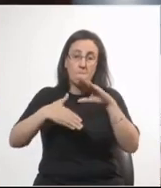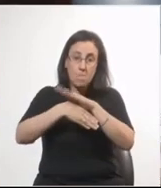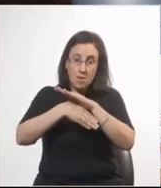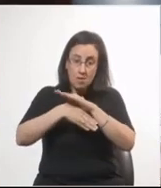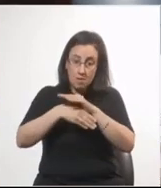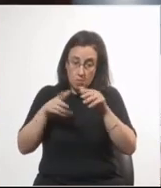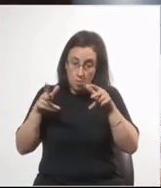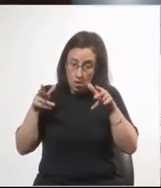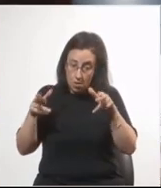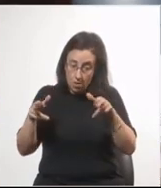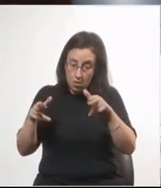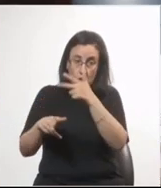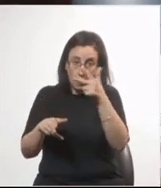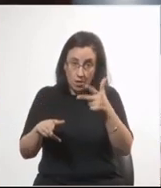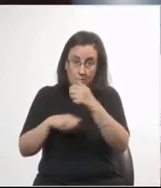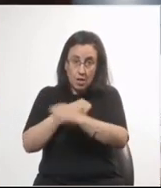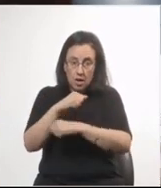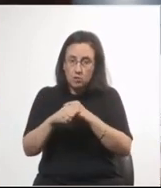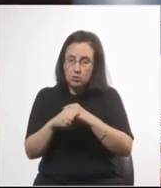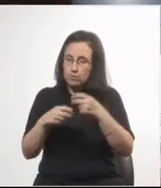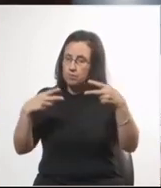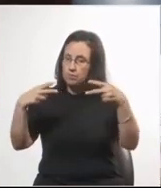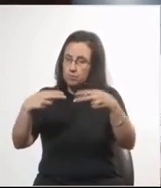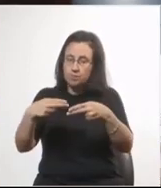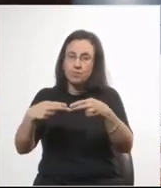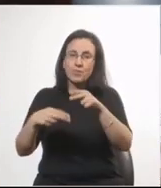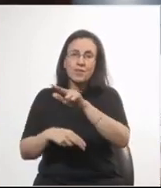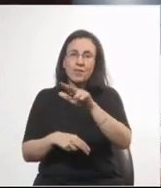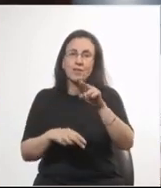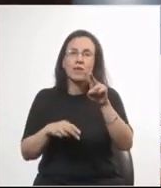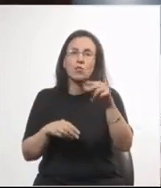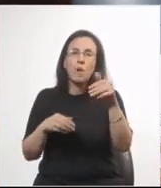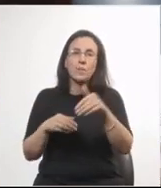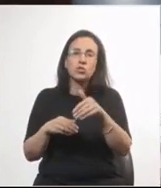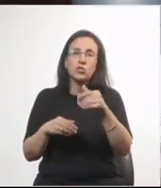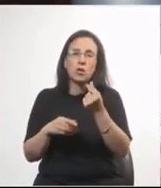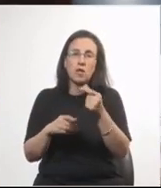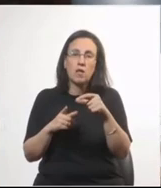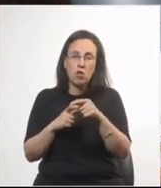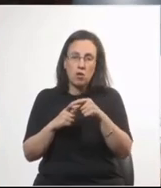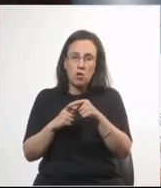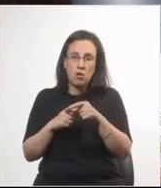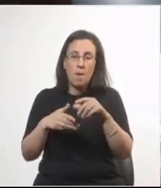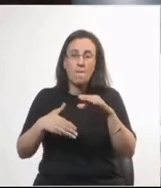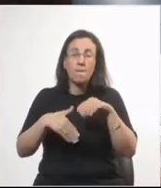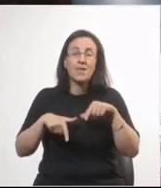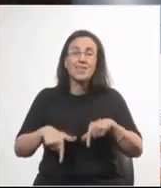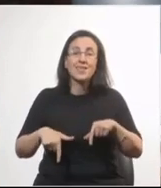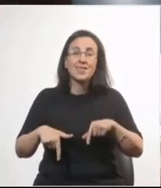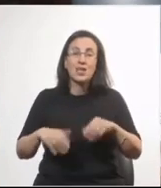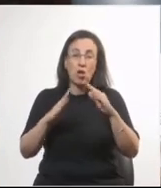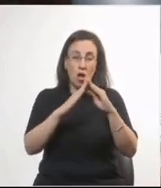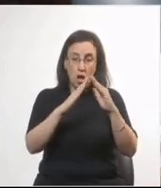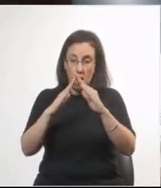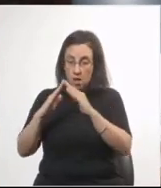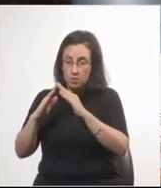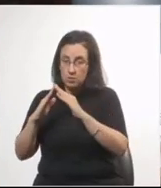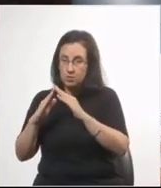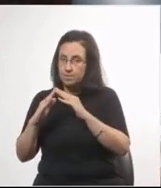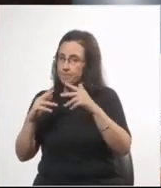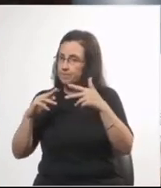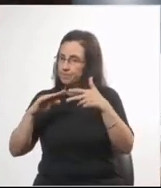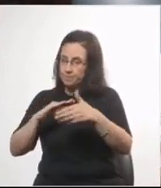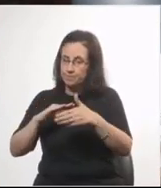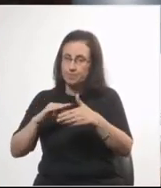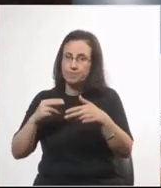ese mismo periodo tuvo un recorte de 32 millones de dólares. El Ministerio de Vivienda tuvo un recorte de